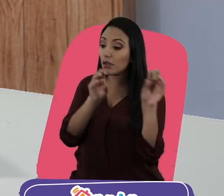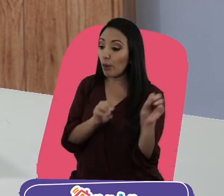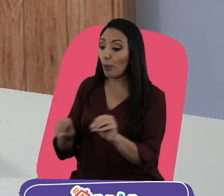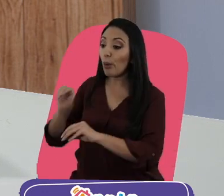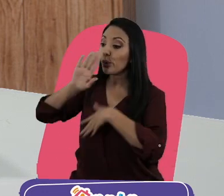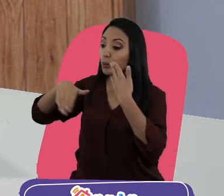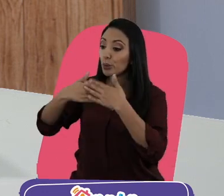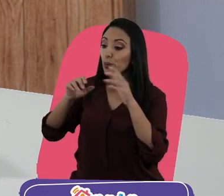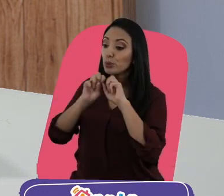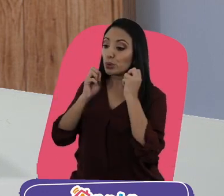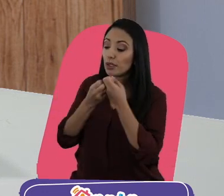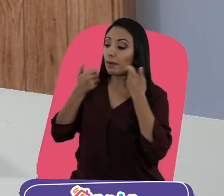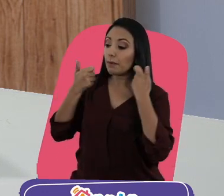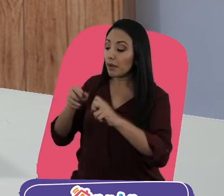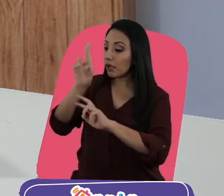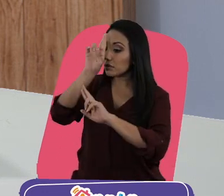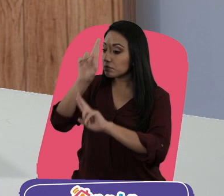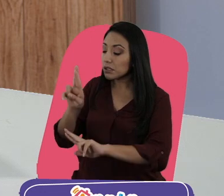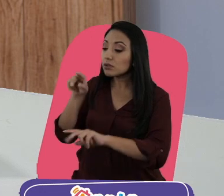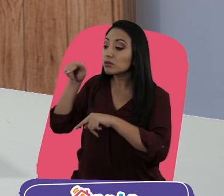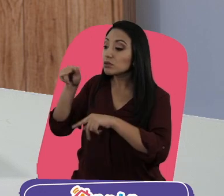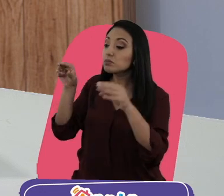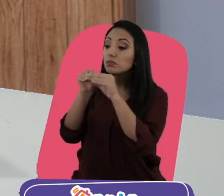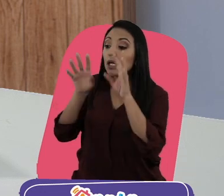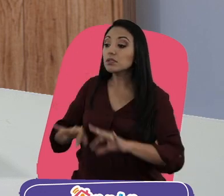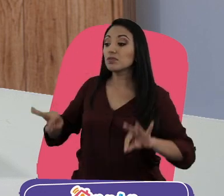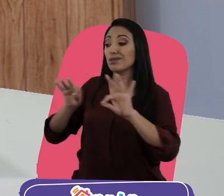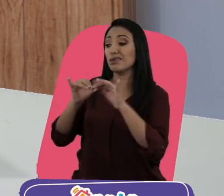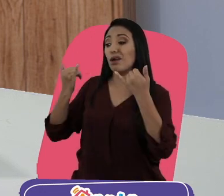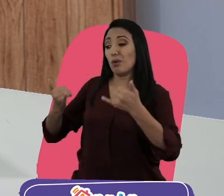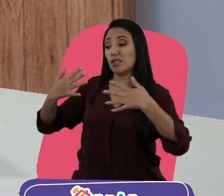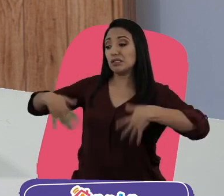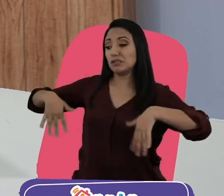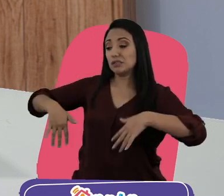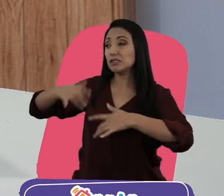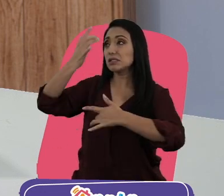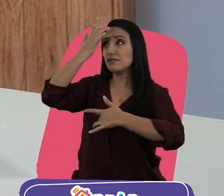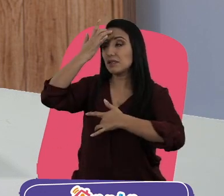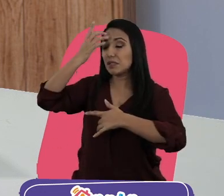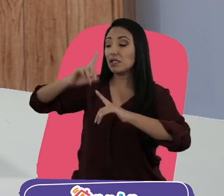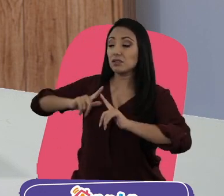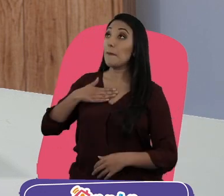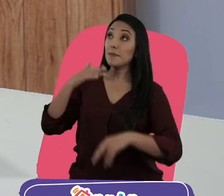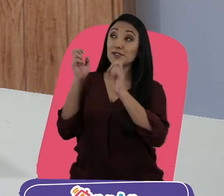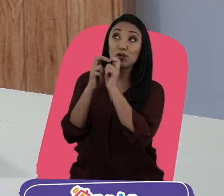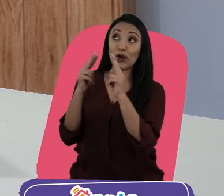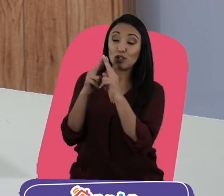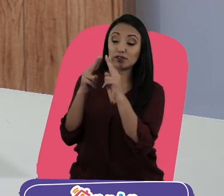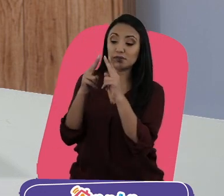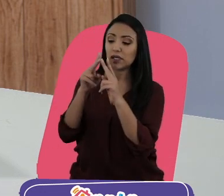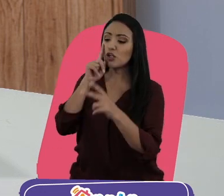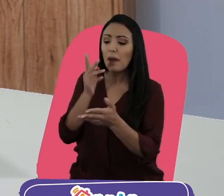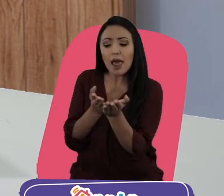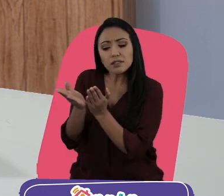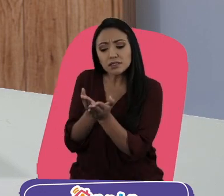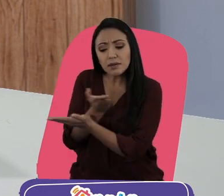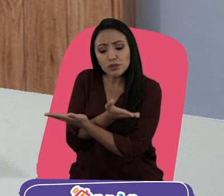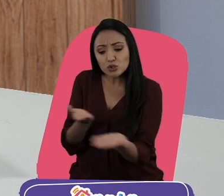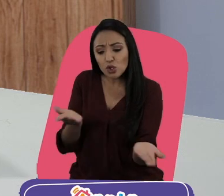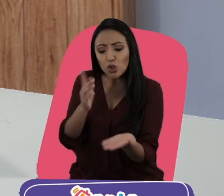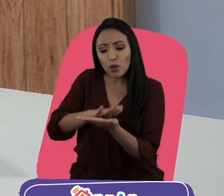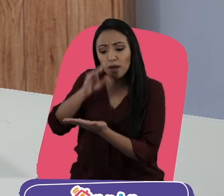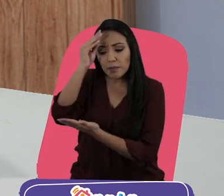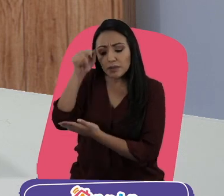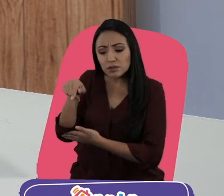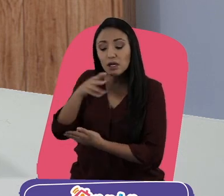nosotros acompañándonos y va a ser un soporte tanto para ustedes en casa como para nosotros aquí en el set. Mis conocimientos están